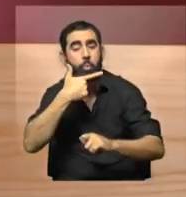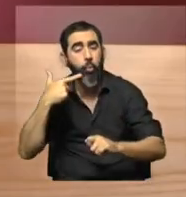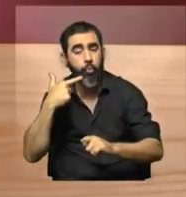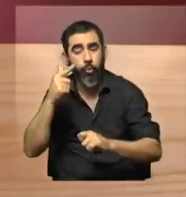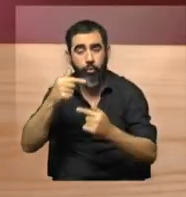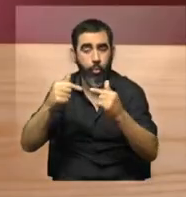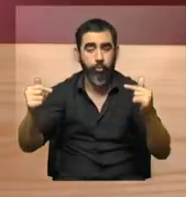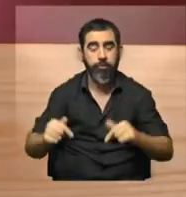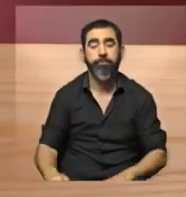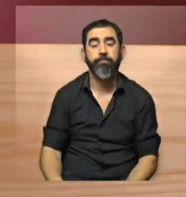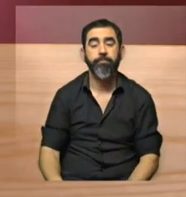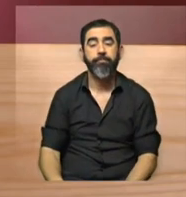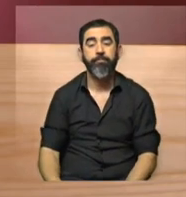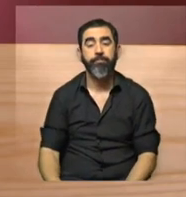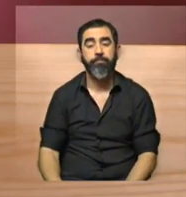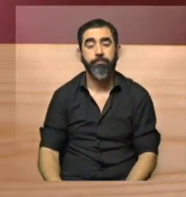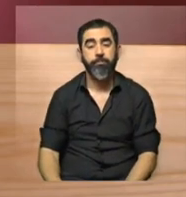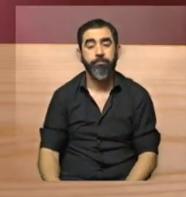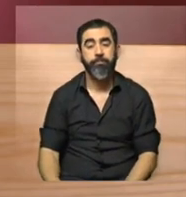estos productos.